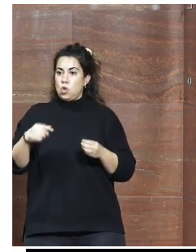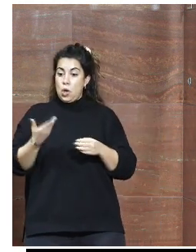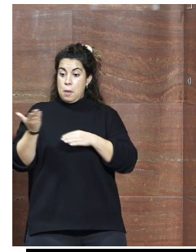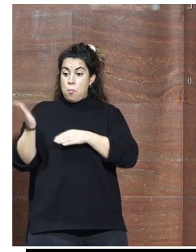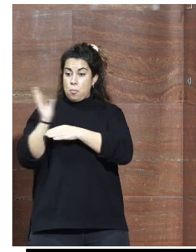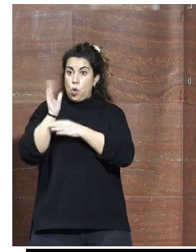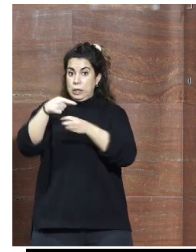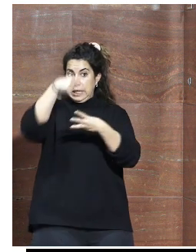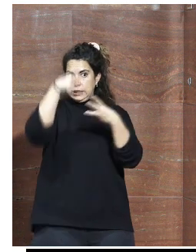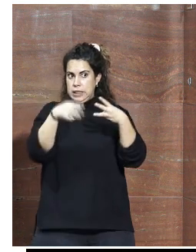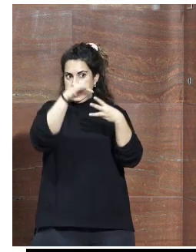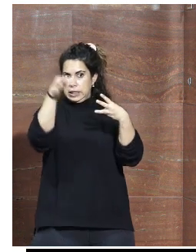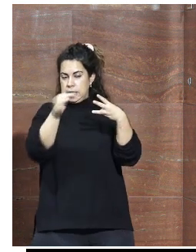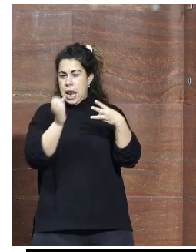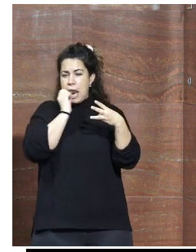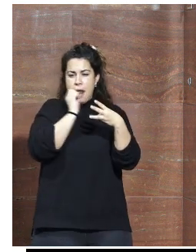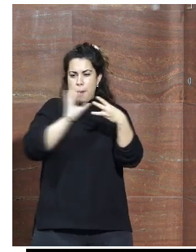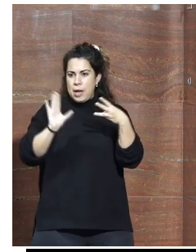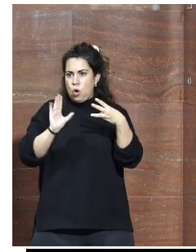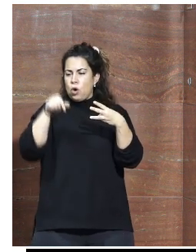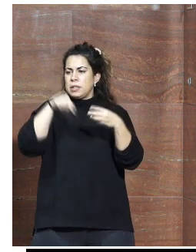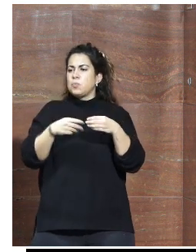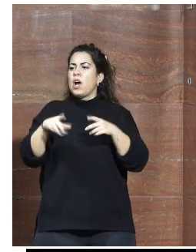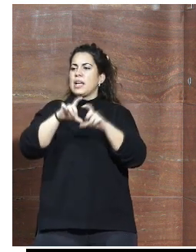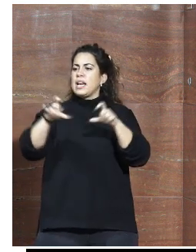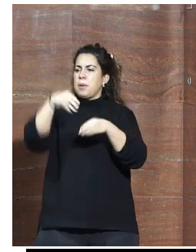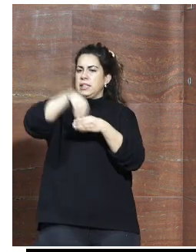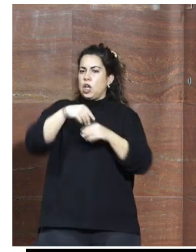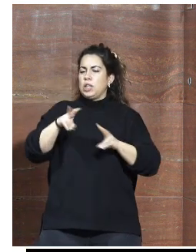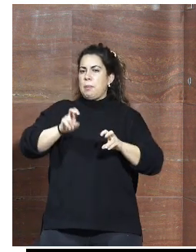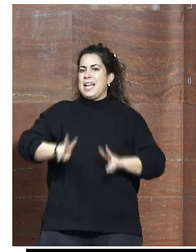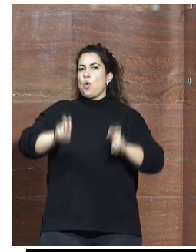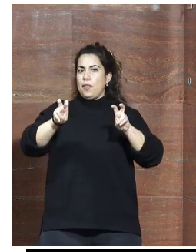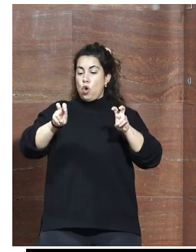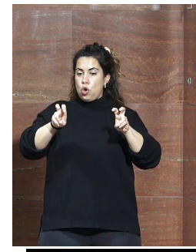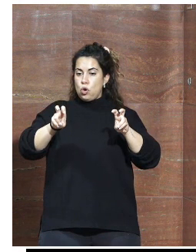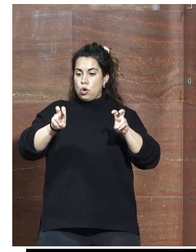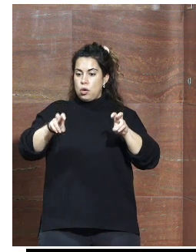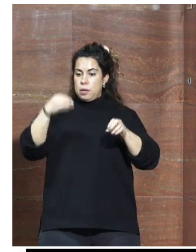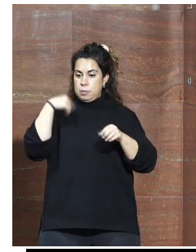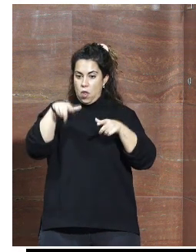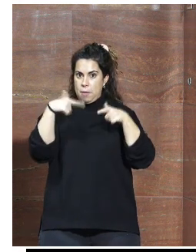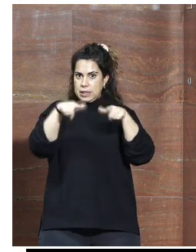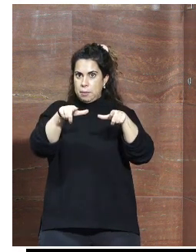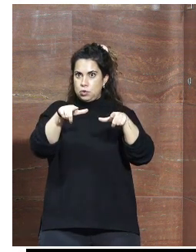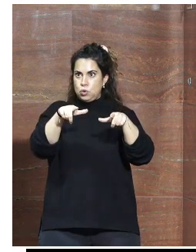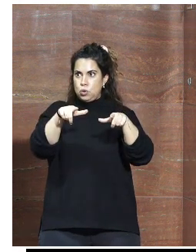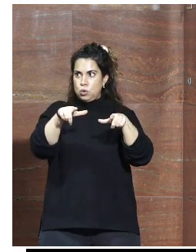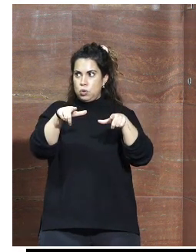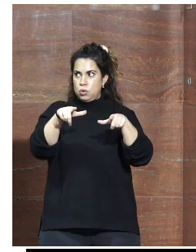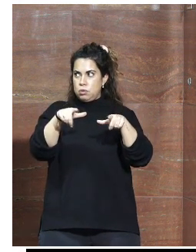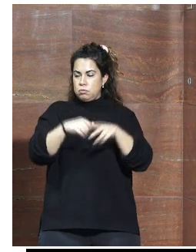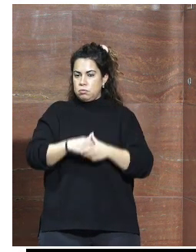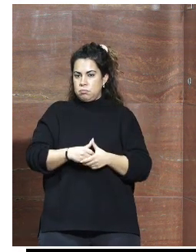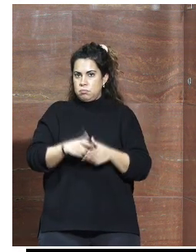propuestas de un concurso que se hizo a nivel interno en la empresa de innovación. Tenemos un departamento, tenemos un